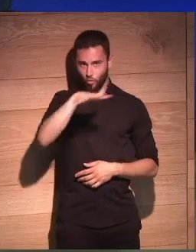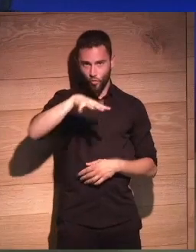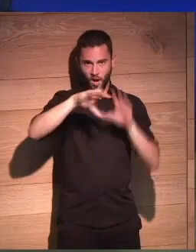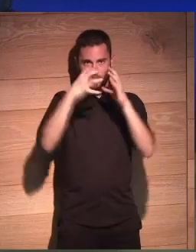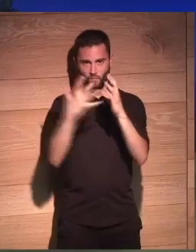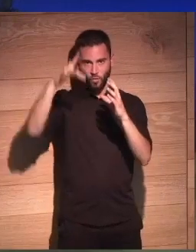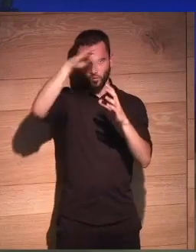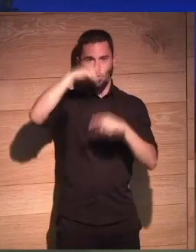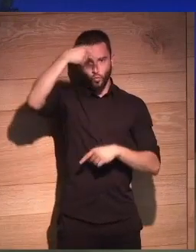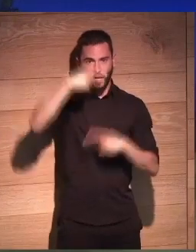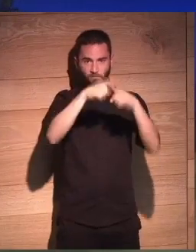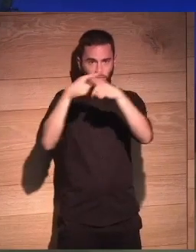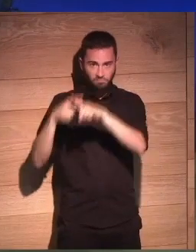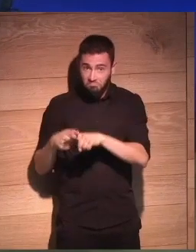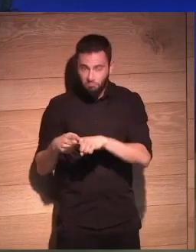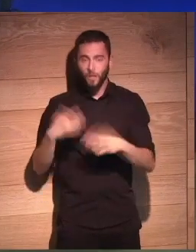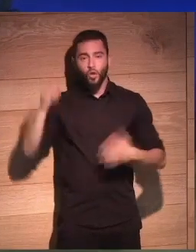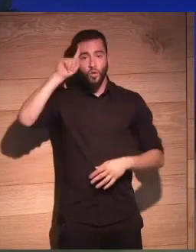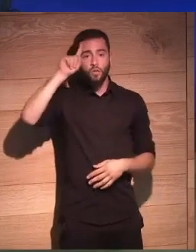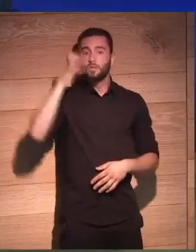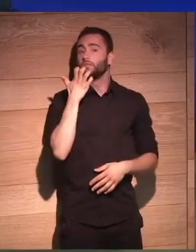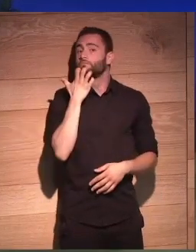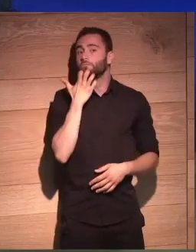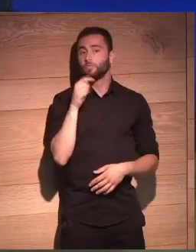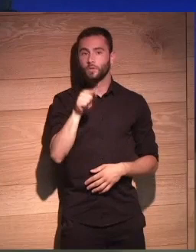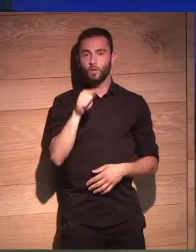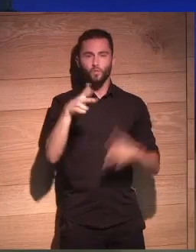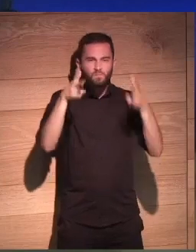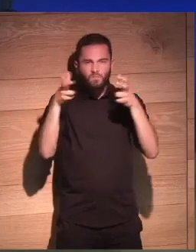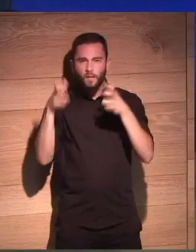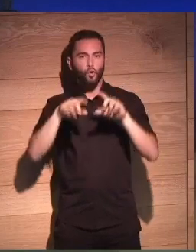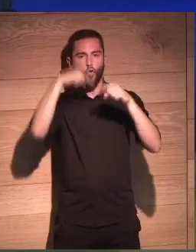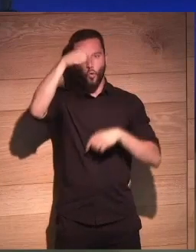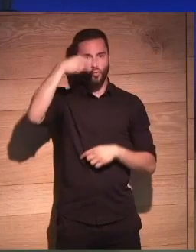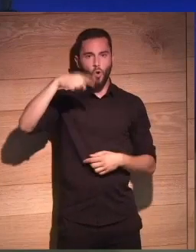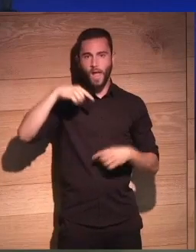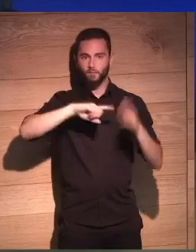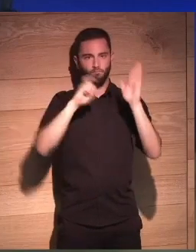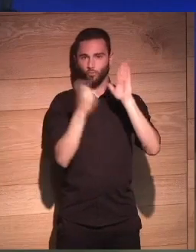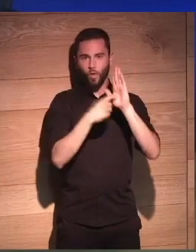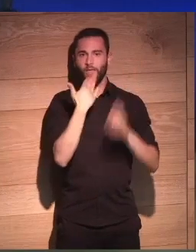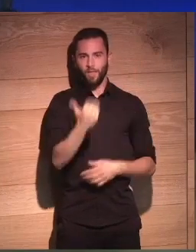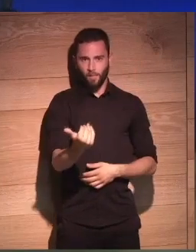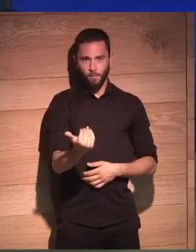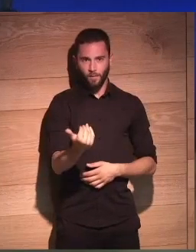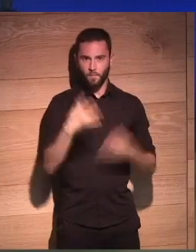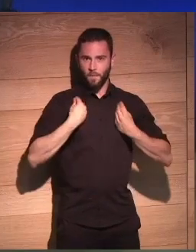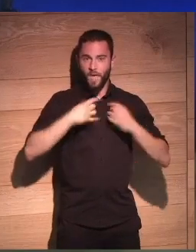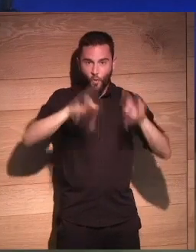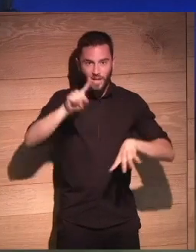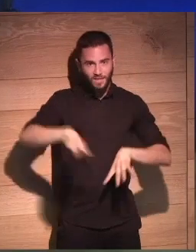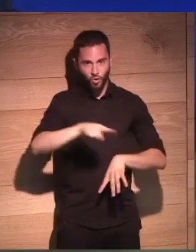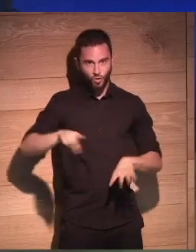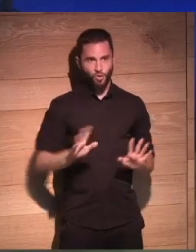del mundo, quizá en otras culturas. No sé si tú has percibido que en todas las culturas el envejecimiento vive igual o